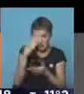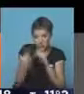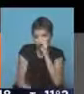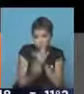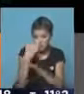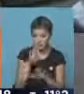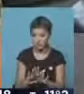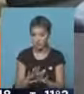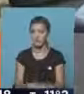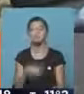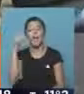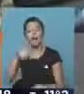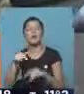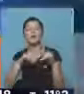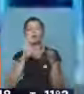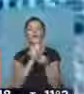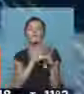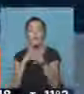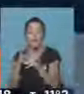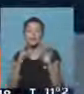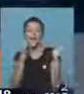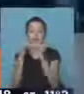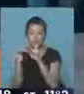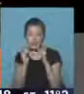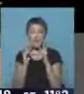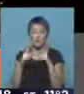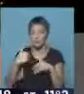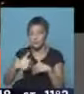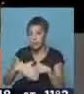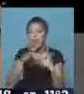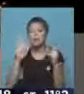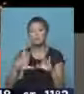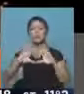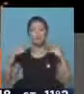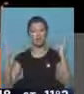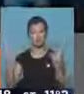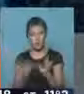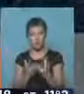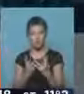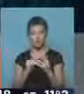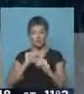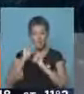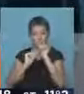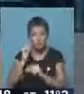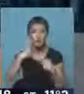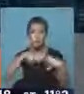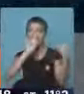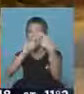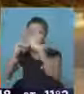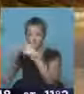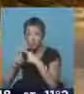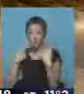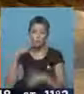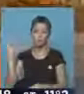guerra subterránea está en curso y podría paralizar a un mundo cada vez más